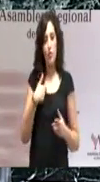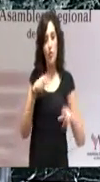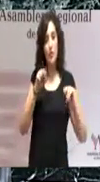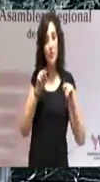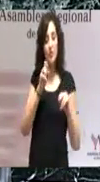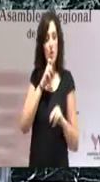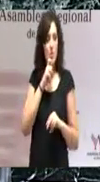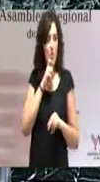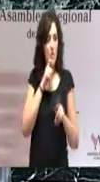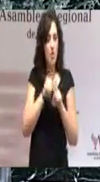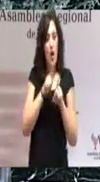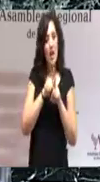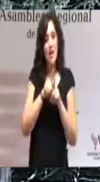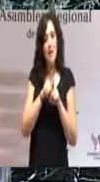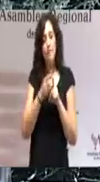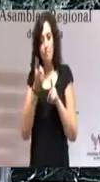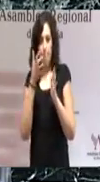dándole una copia, señor Tobar.